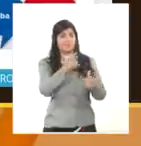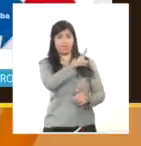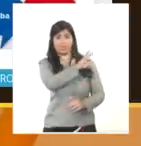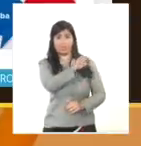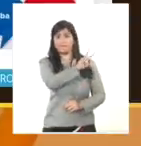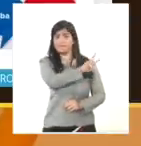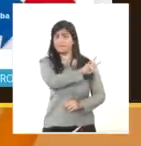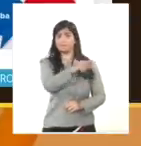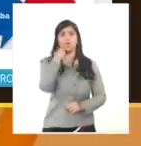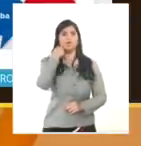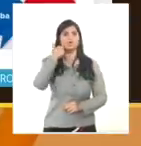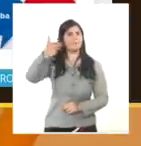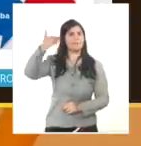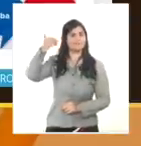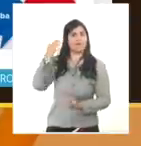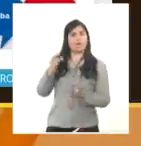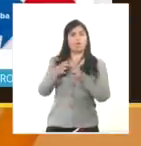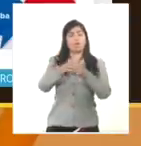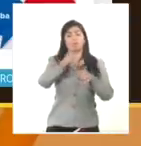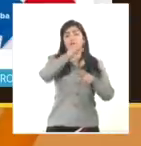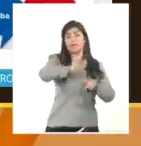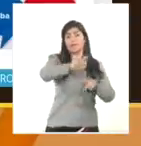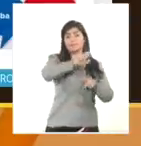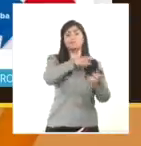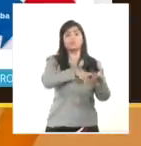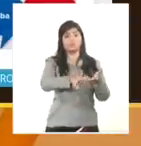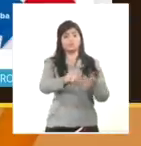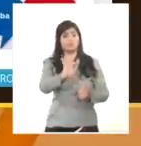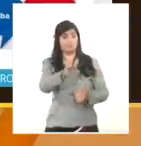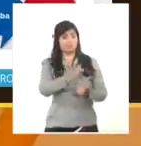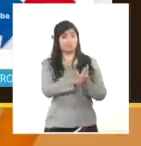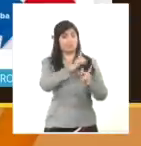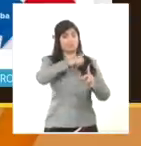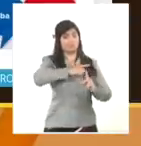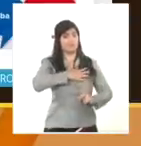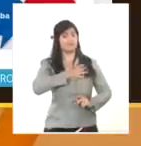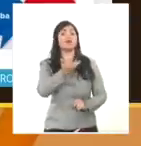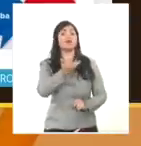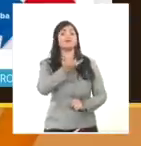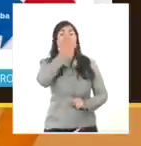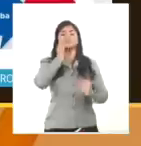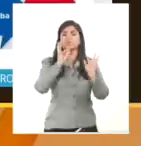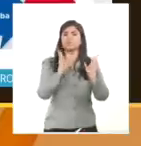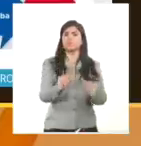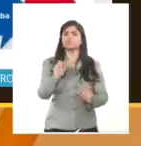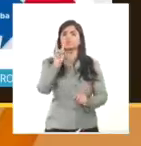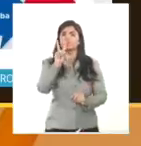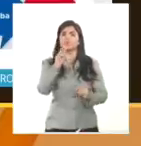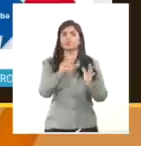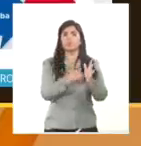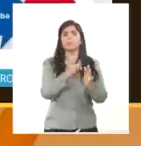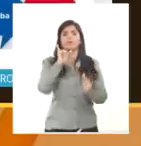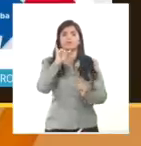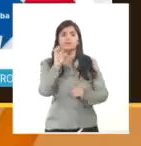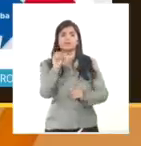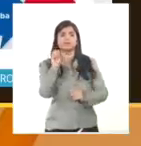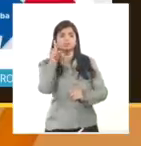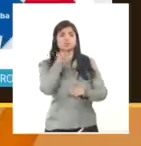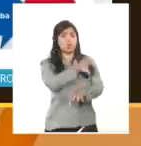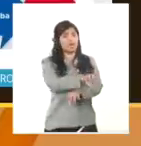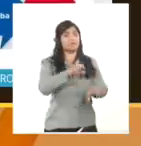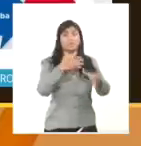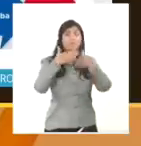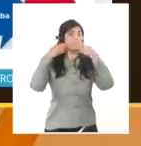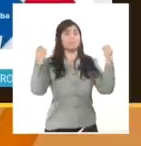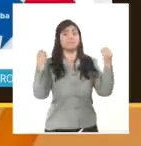el sector cooperativo y campesino de esa provincia reportó afectaciones que superan los 2.601 animales, una